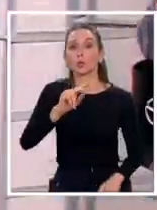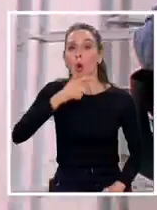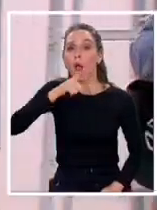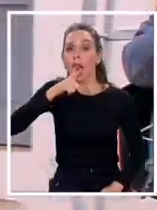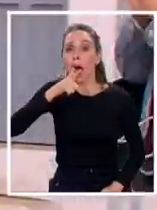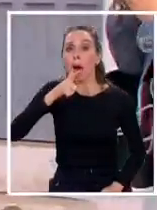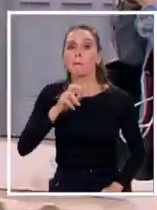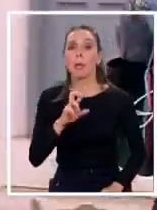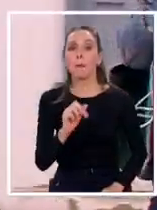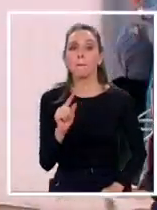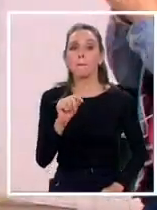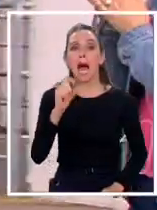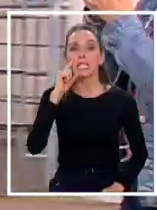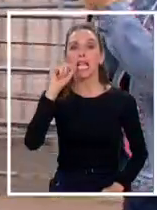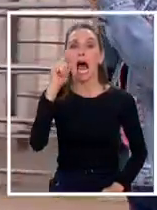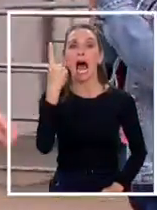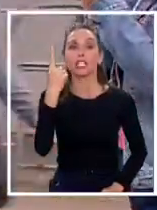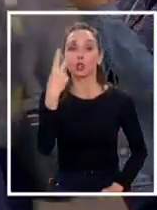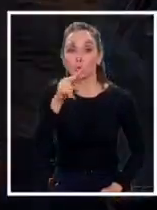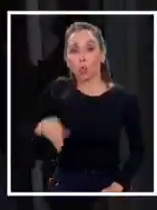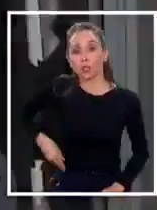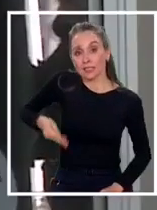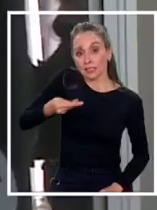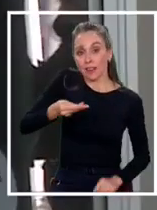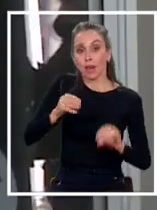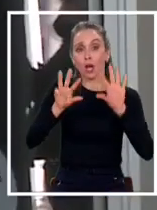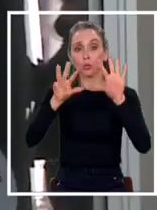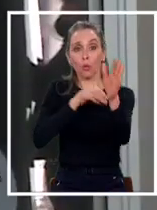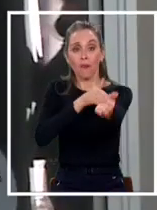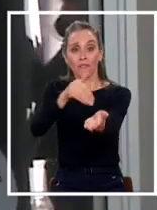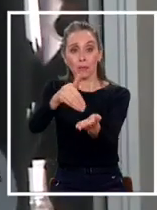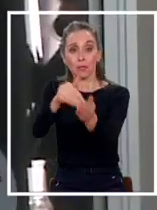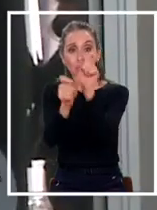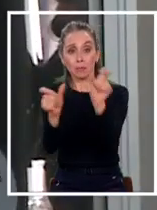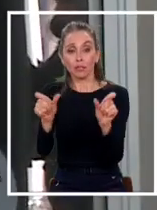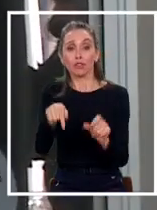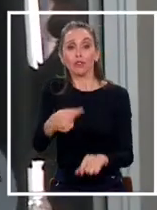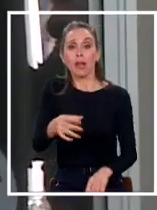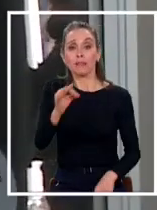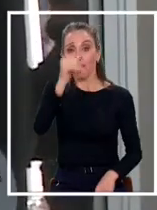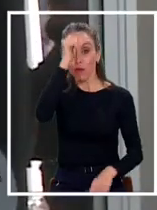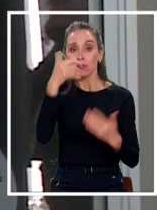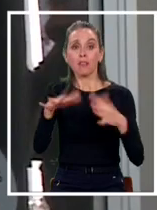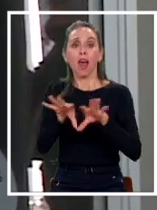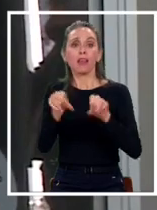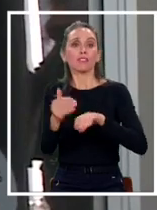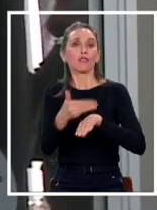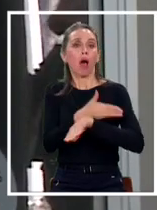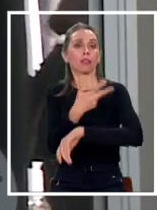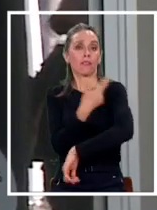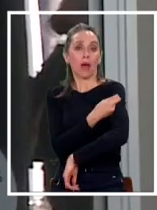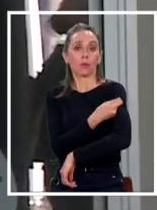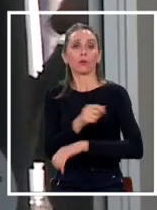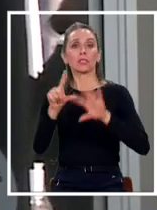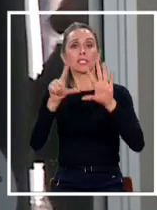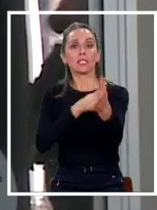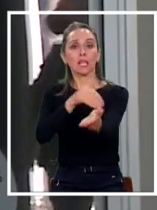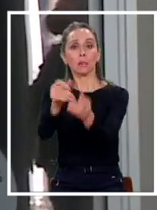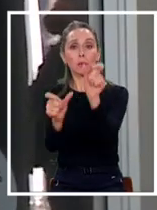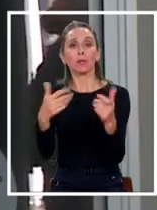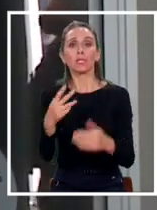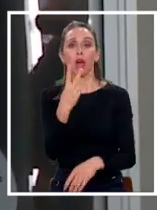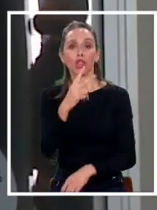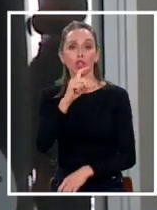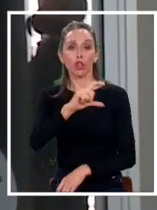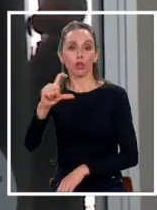lápiz de pasta azul. Vamos a tener más de 9 millones de personas vacunadas para este fin de semana y más de 7 millones con dos dosis,